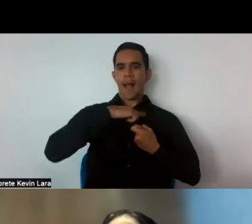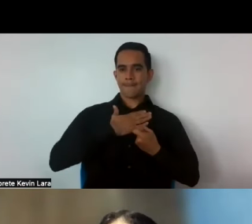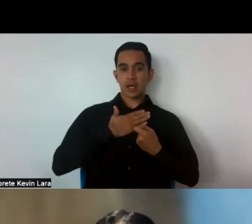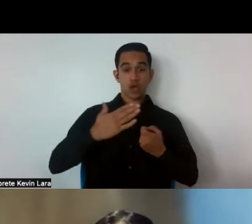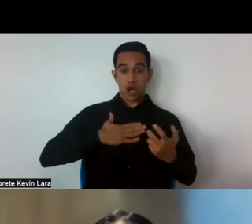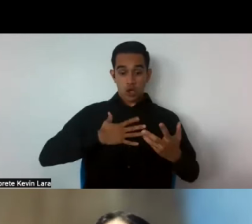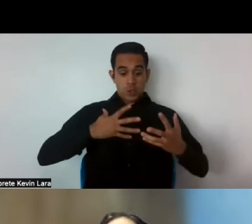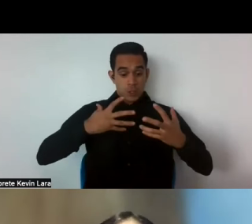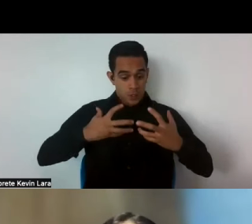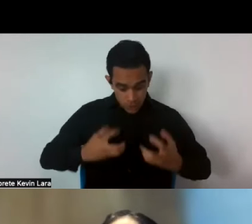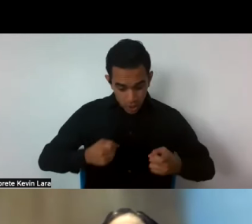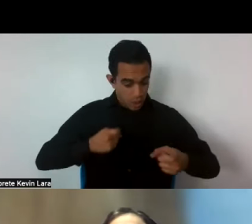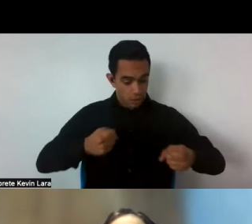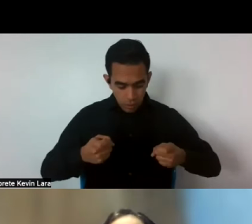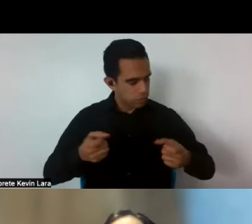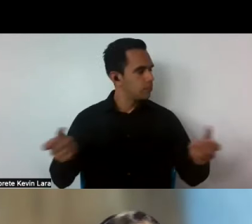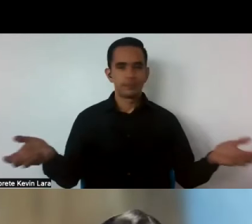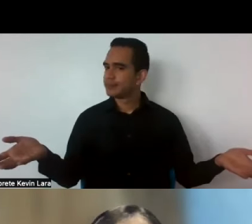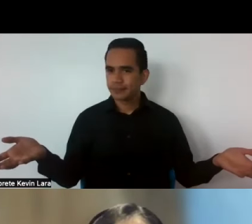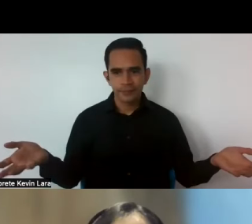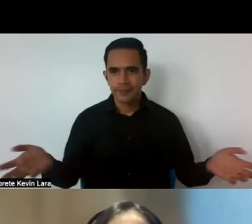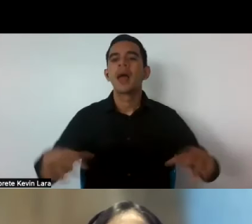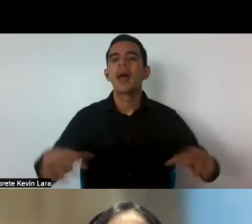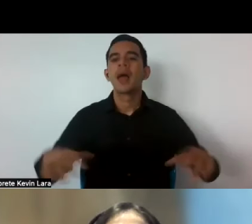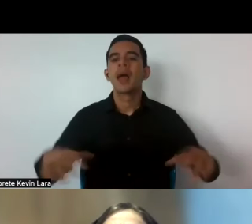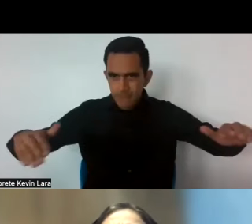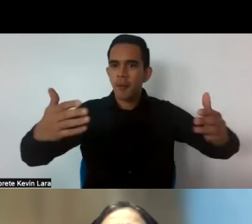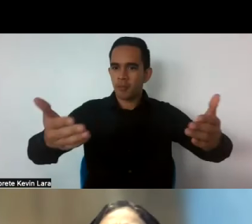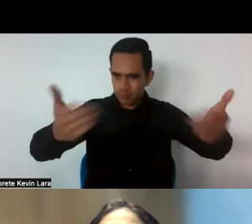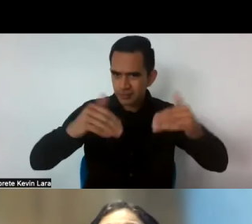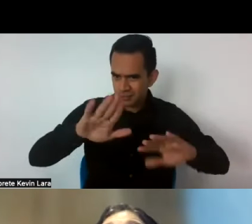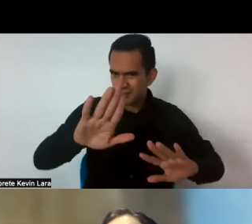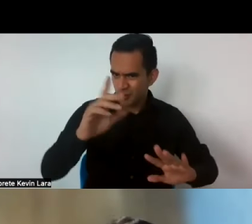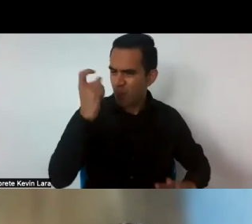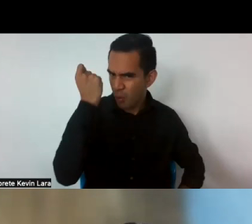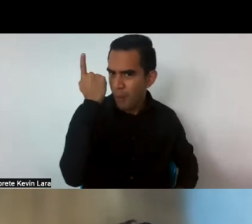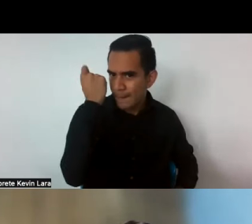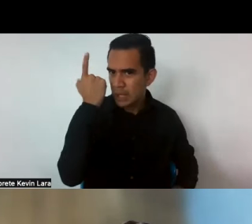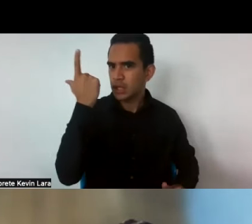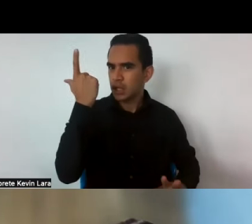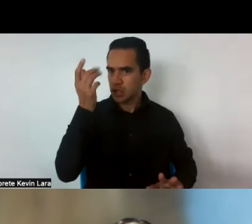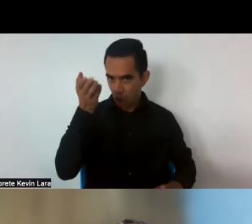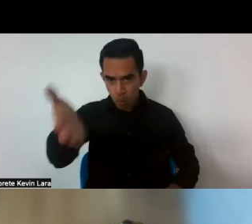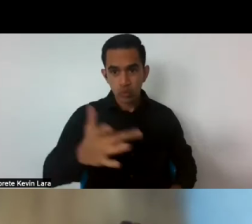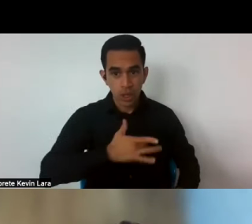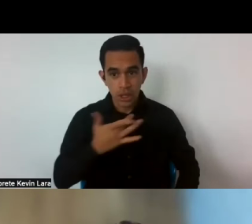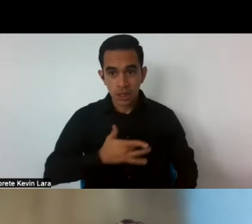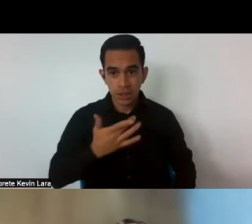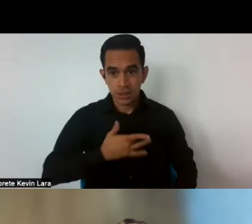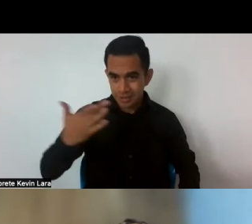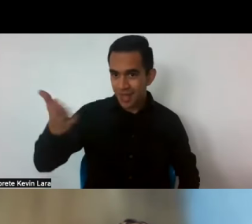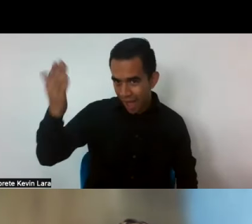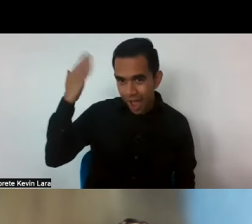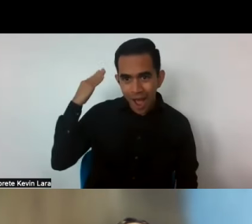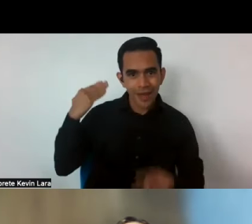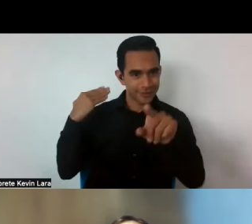Equipo, hasta el momento, escríbanme en el chat. ¿Les hace sentido lo que estamos conversando? ¿Les hace sentido estas reflexiones